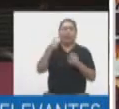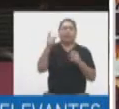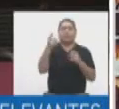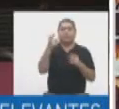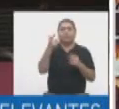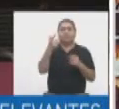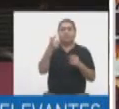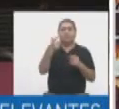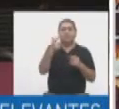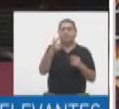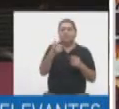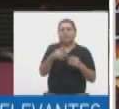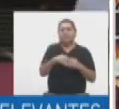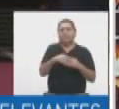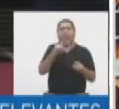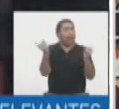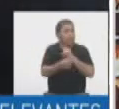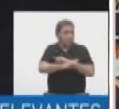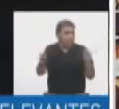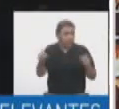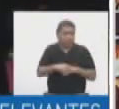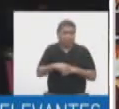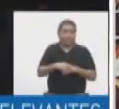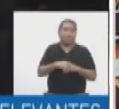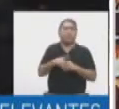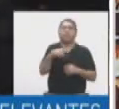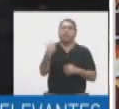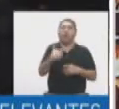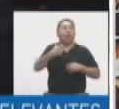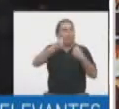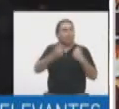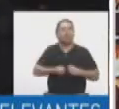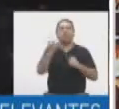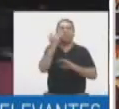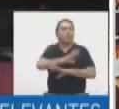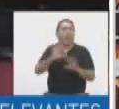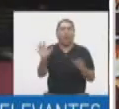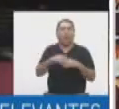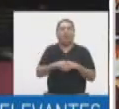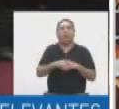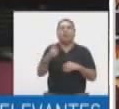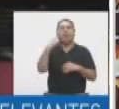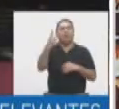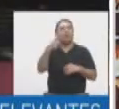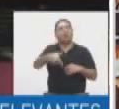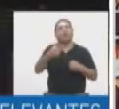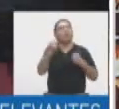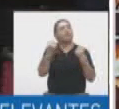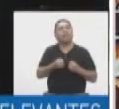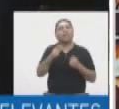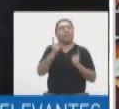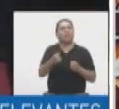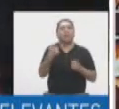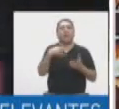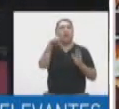diversos y también hay empresas con prácticas muy diversas y con intereses muy diversas Así que pero hay que el estado en este